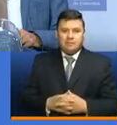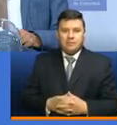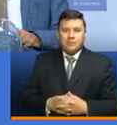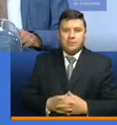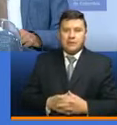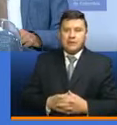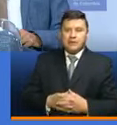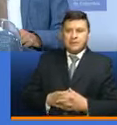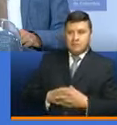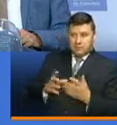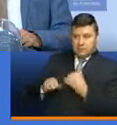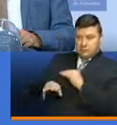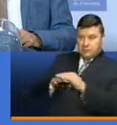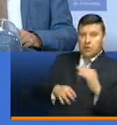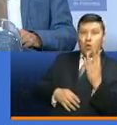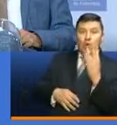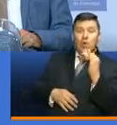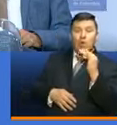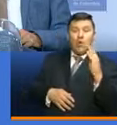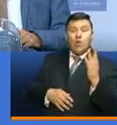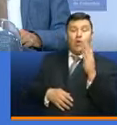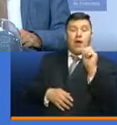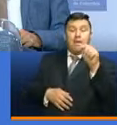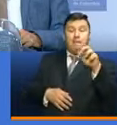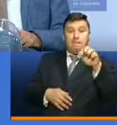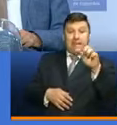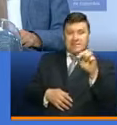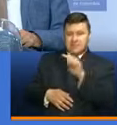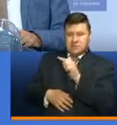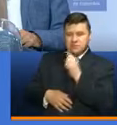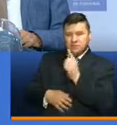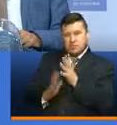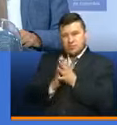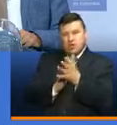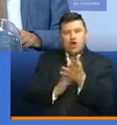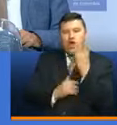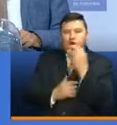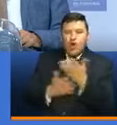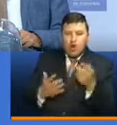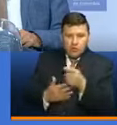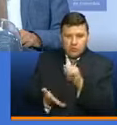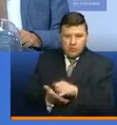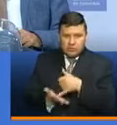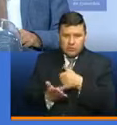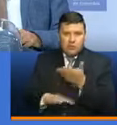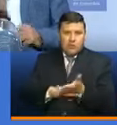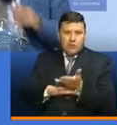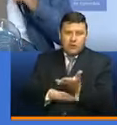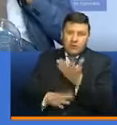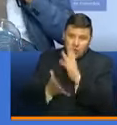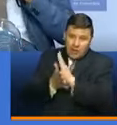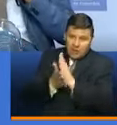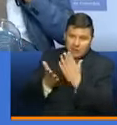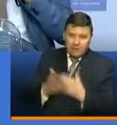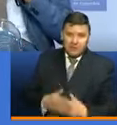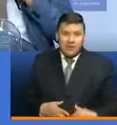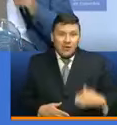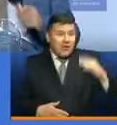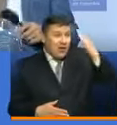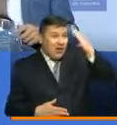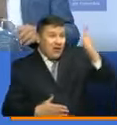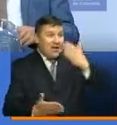Quiero invitar a One Piece a que nos cuente un poquito acerca de su propuesta. Hola,